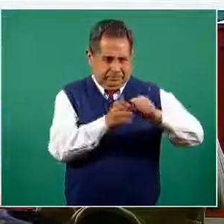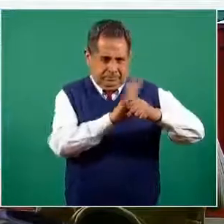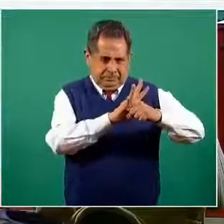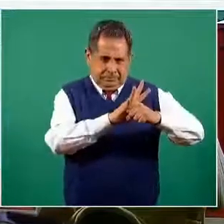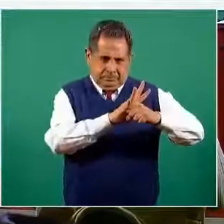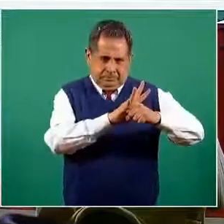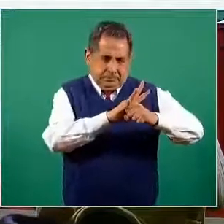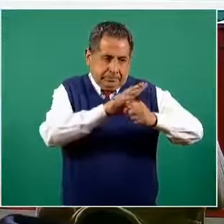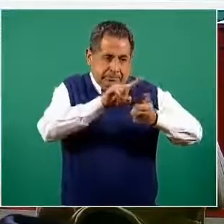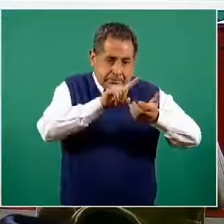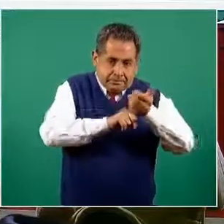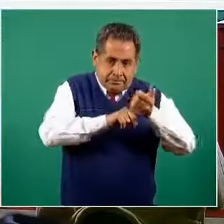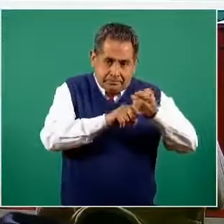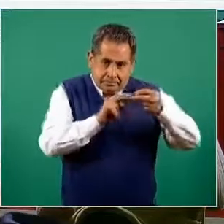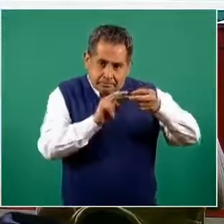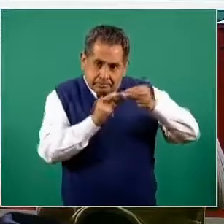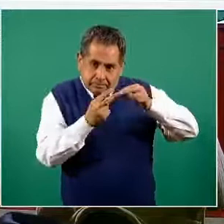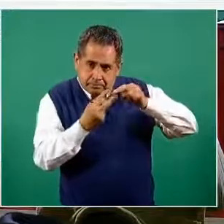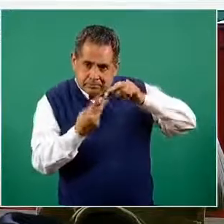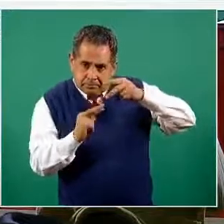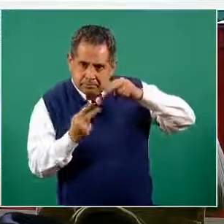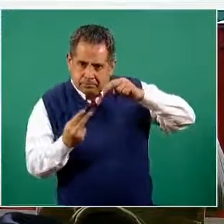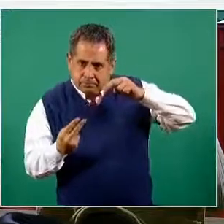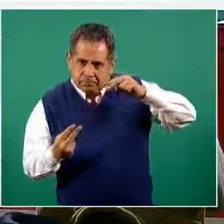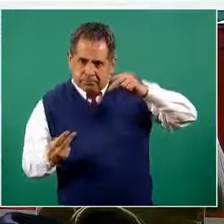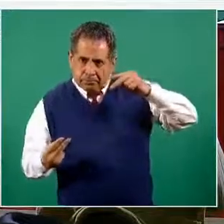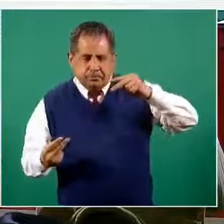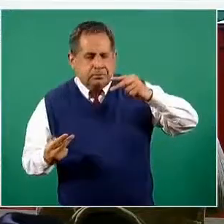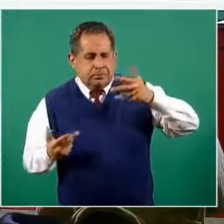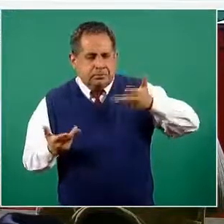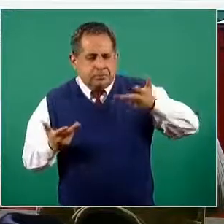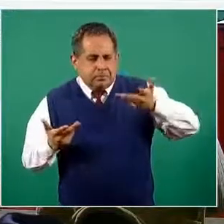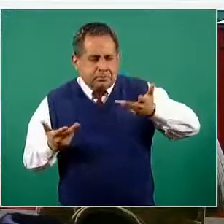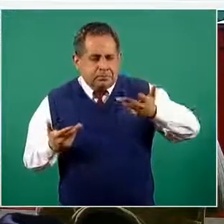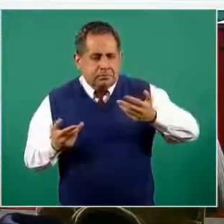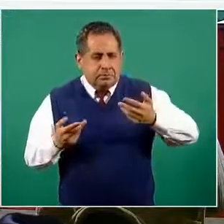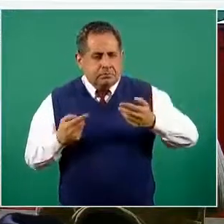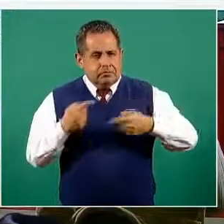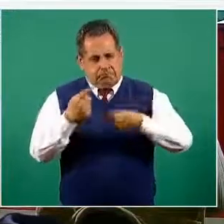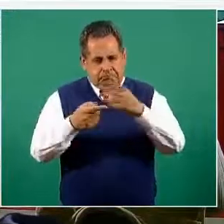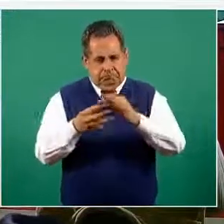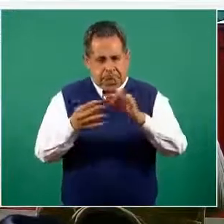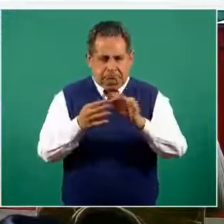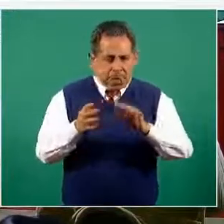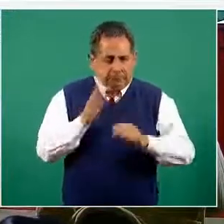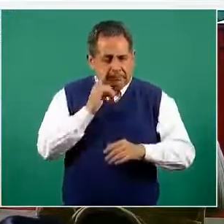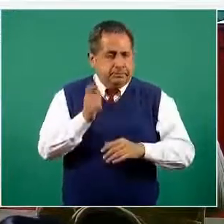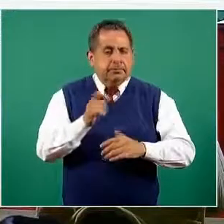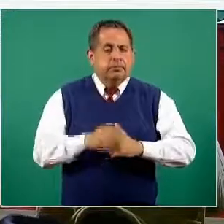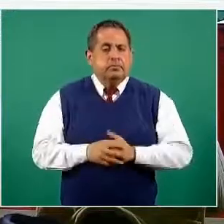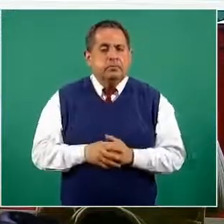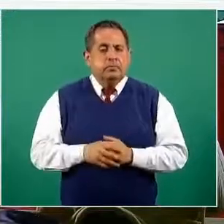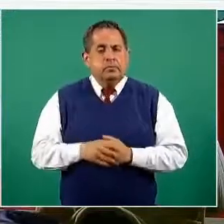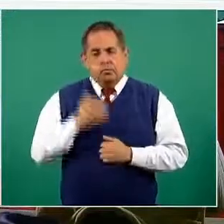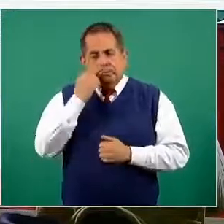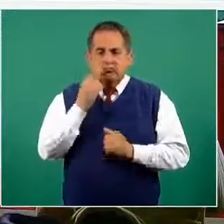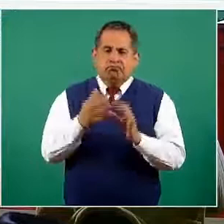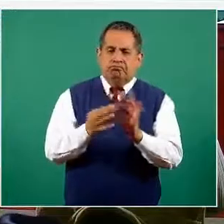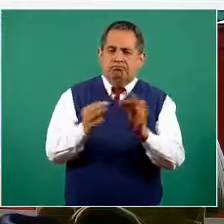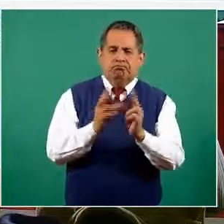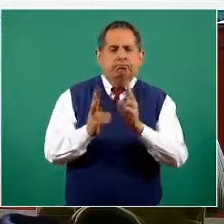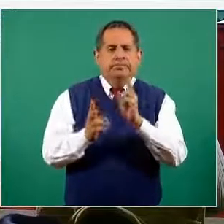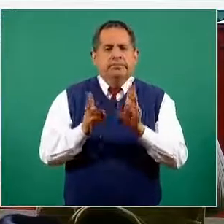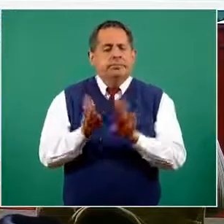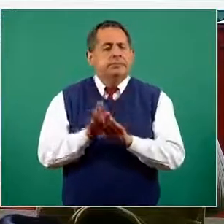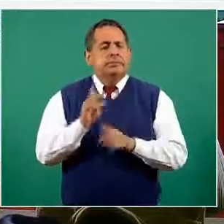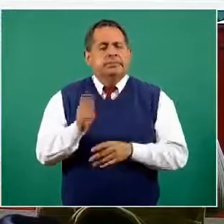SARS-CoV-2. Y bueno, para poder entrar un poquito en contexto, me gustaría platicarles